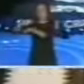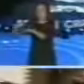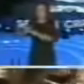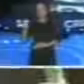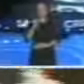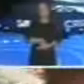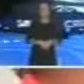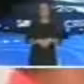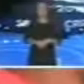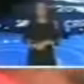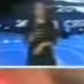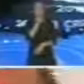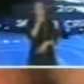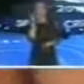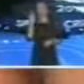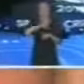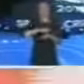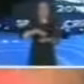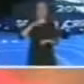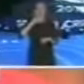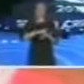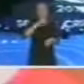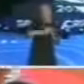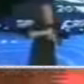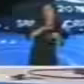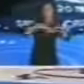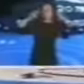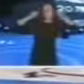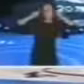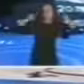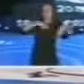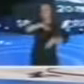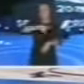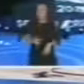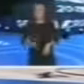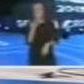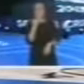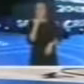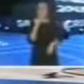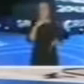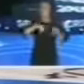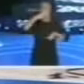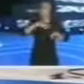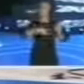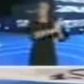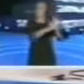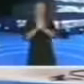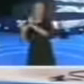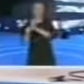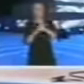Es la hora de sacar sus móviles, abrir el WhatsApp y atender a su clase de emoticonos.